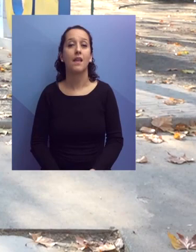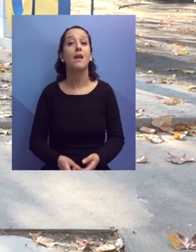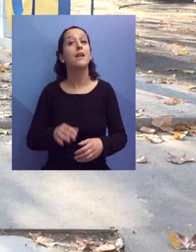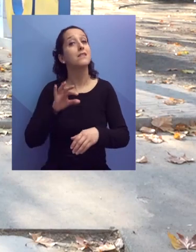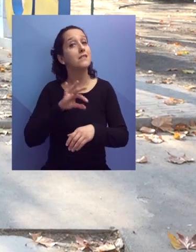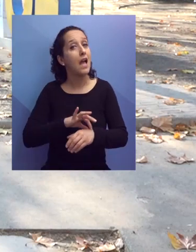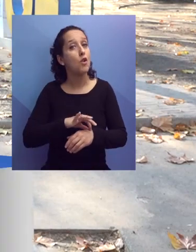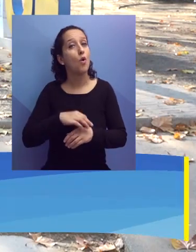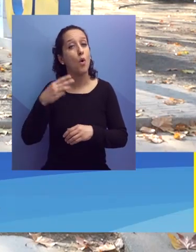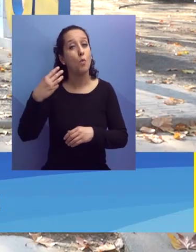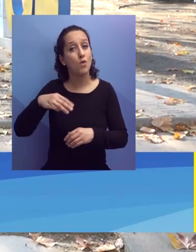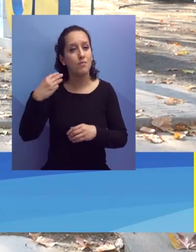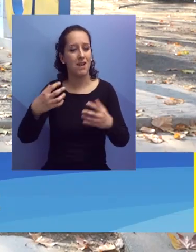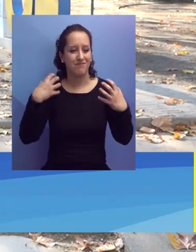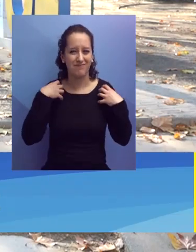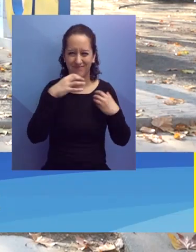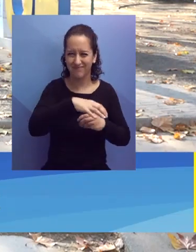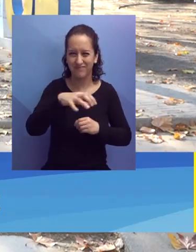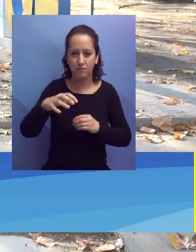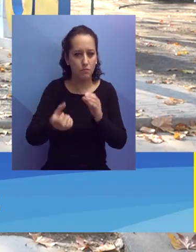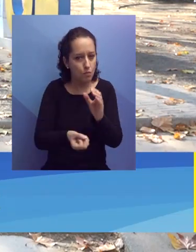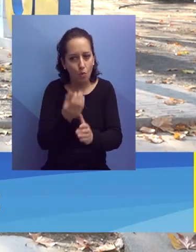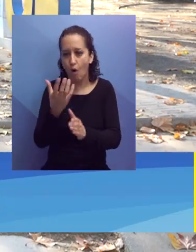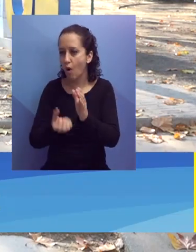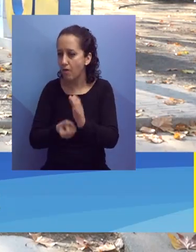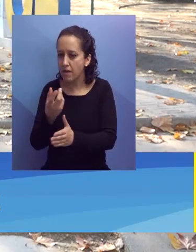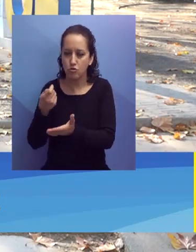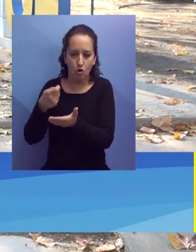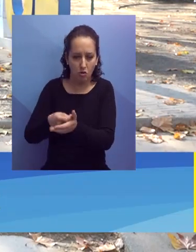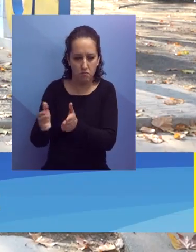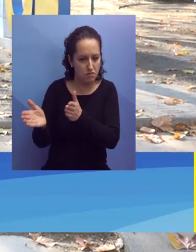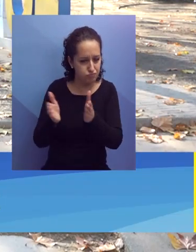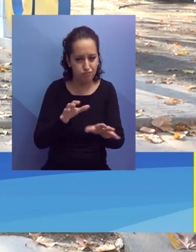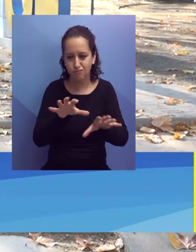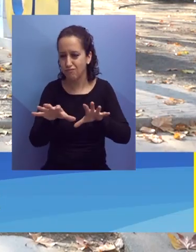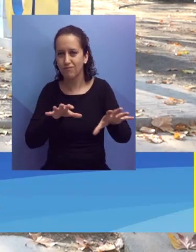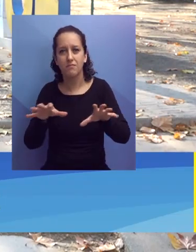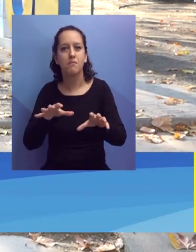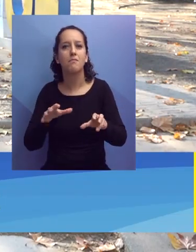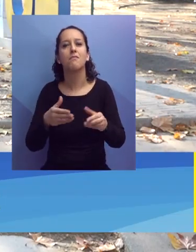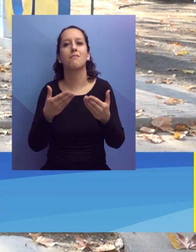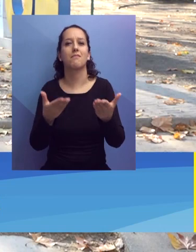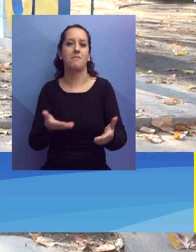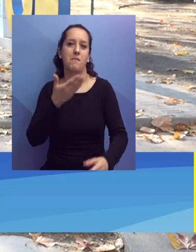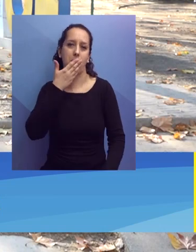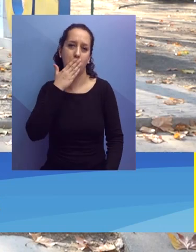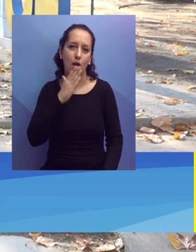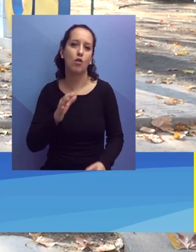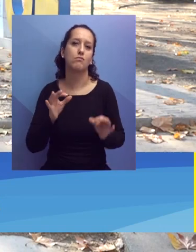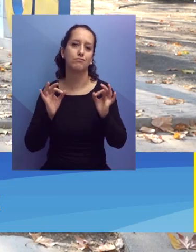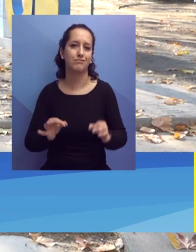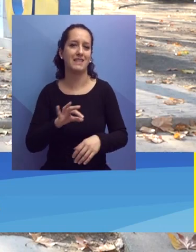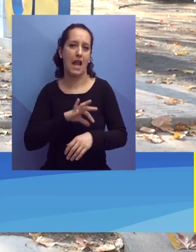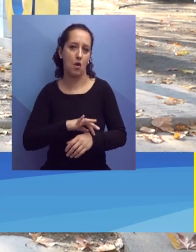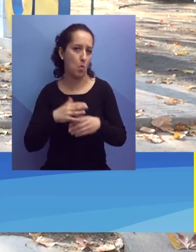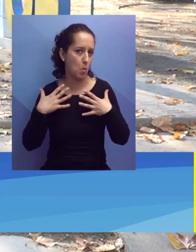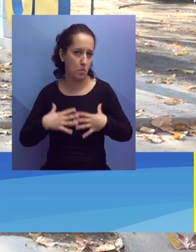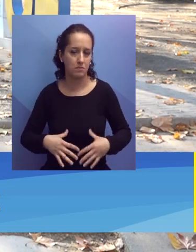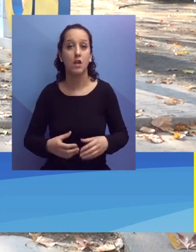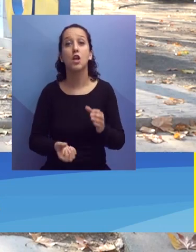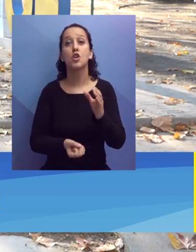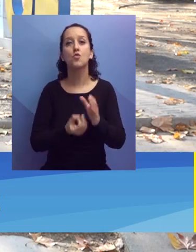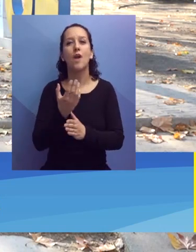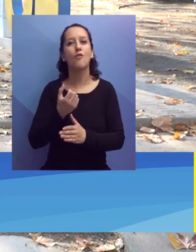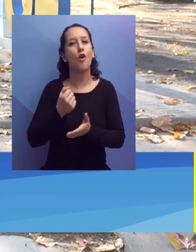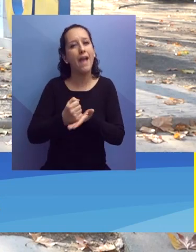La Salud Municipal de Concepción sigue sumando moderno equipamiento clínico para entregar más y mejores prestaciones.